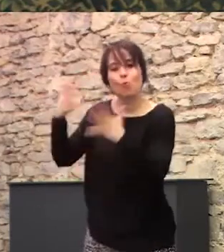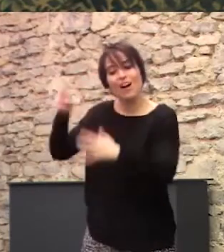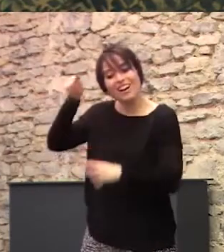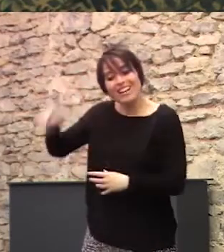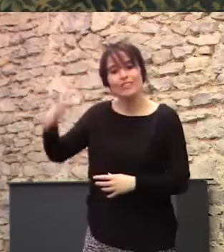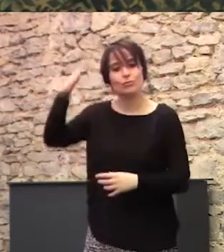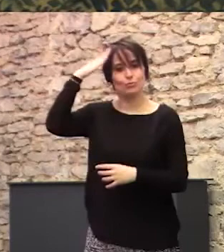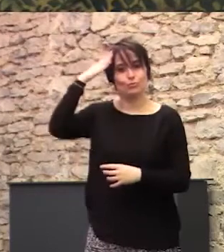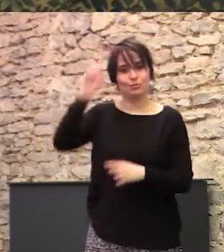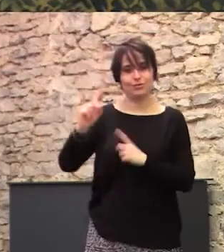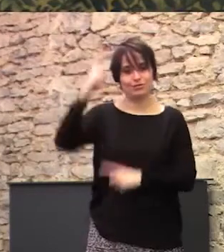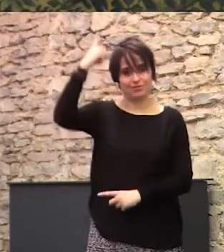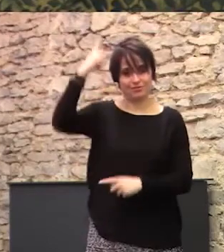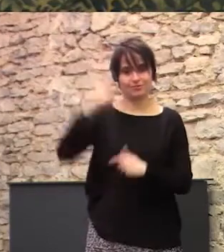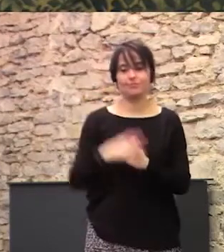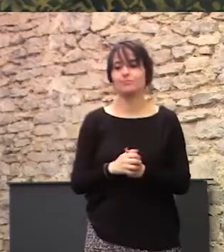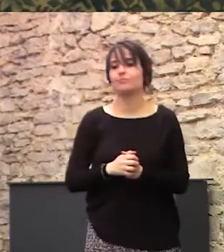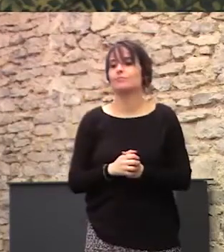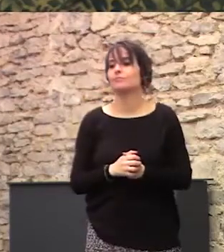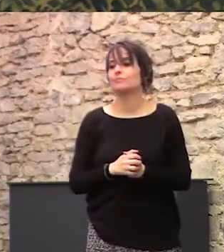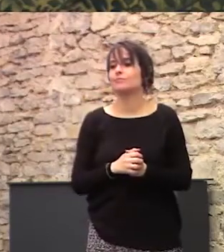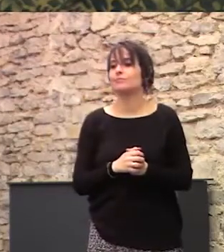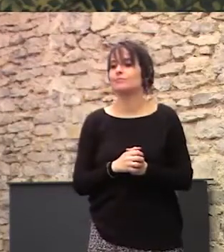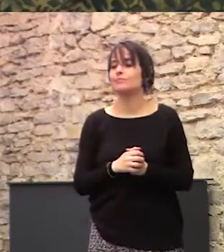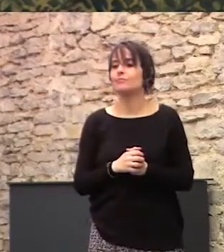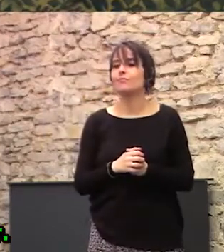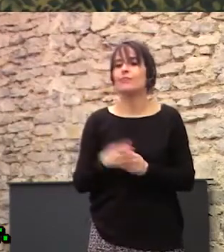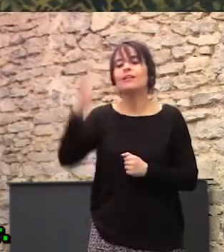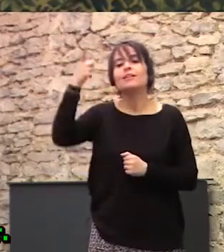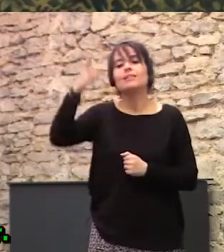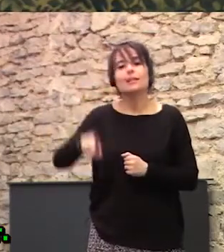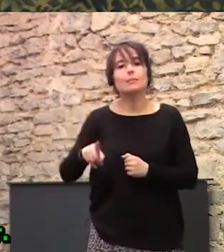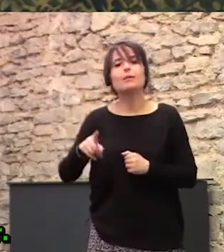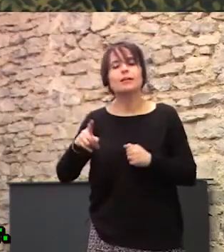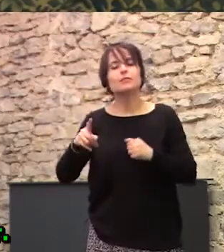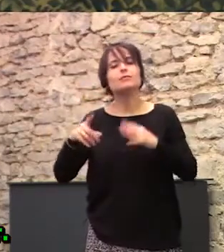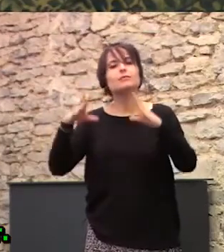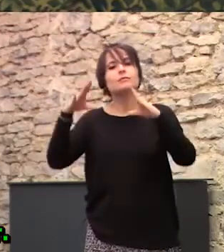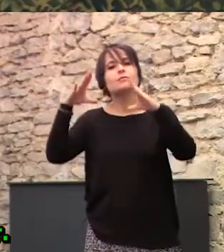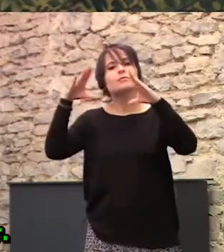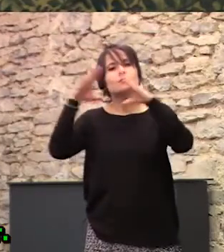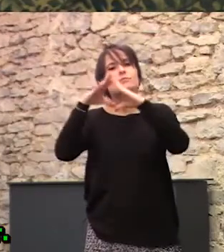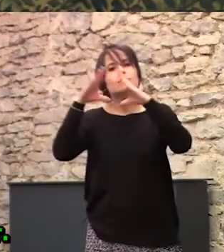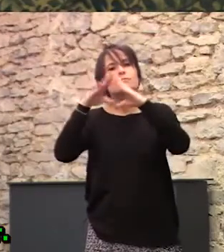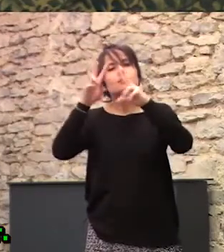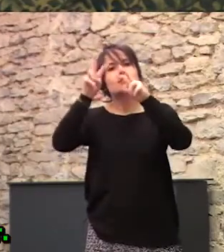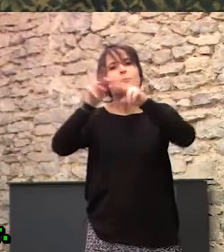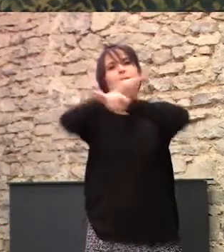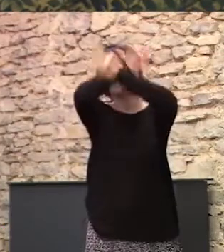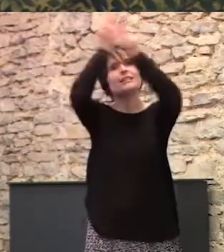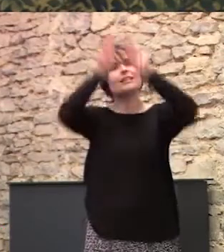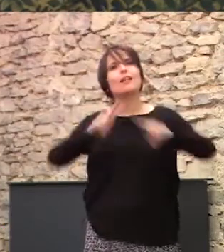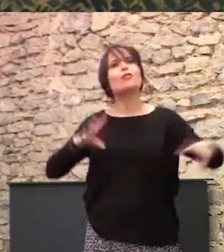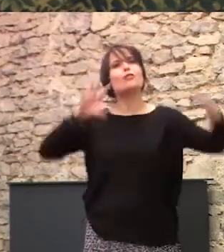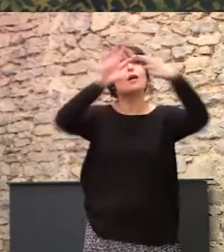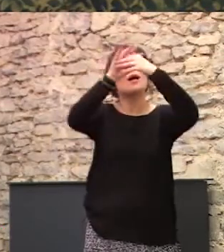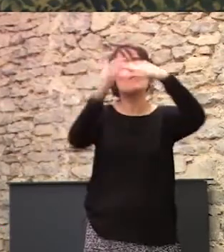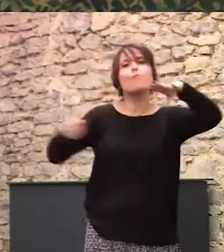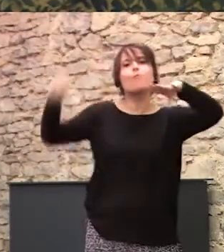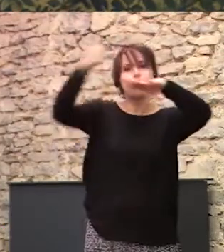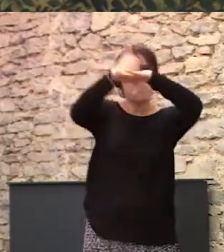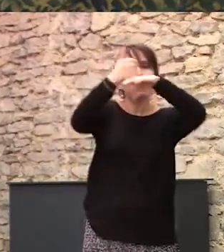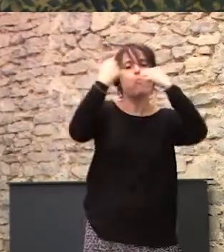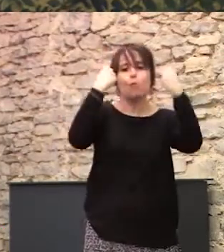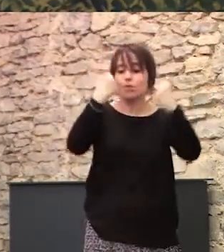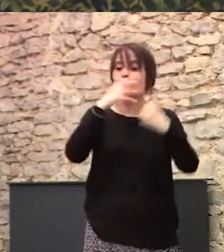fundamental. También reivindican un feminismo consciente de las relaciones internacionales de poder. Que lo queramos o no,